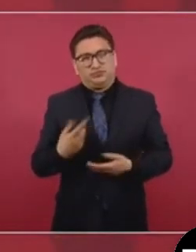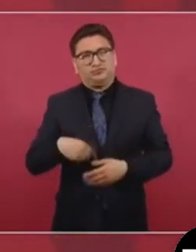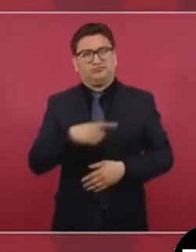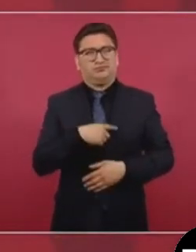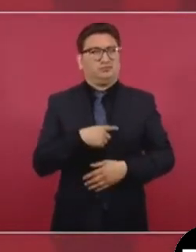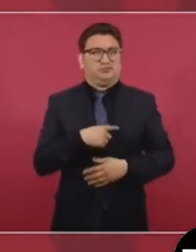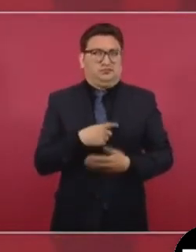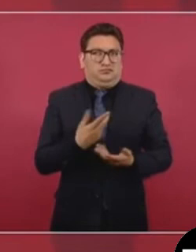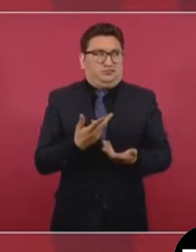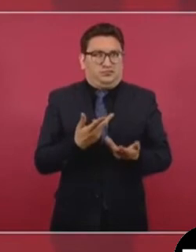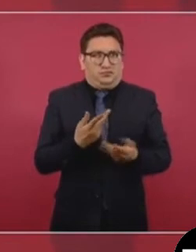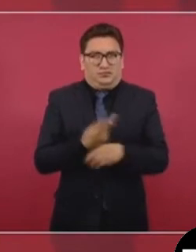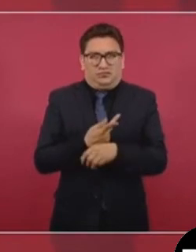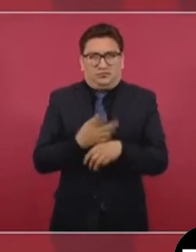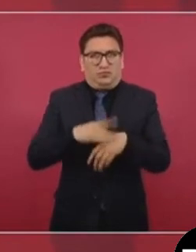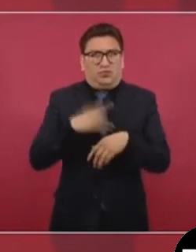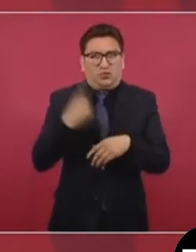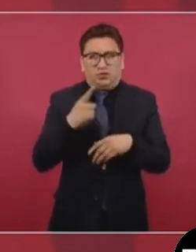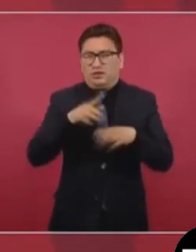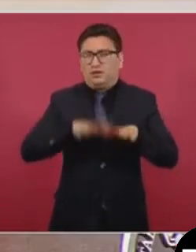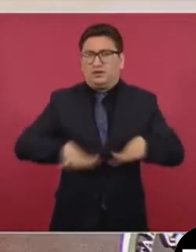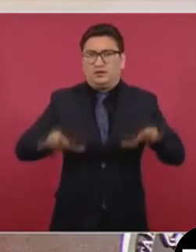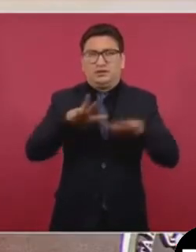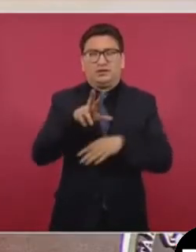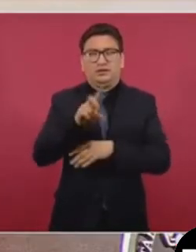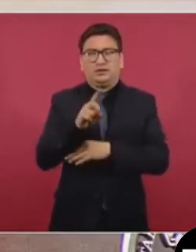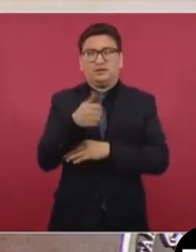haciendo referencia a 36,000